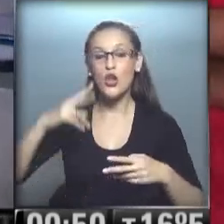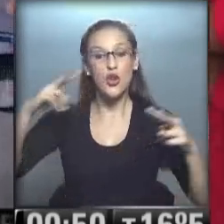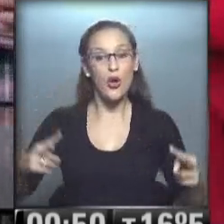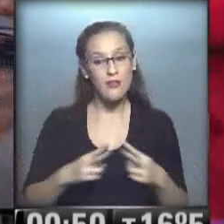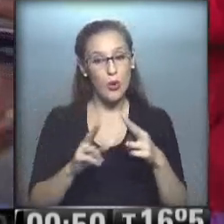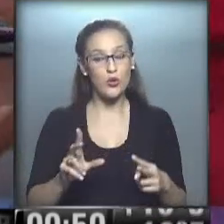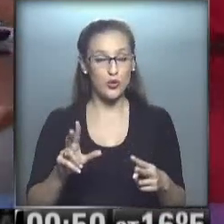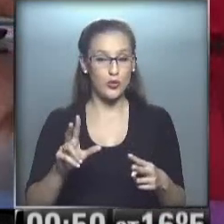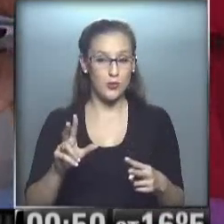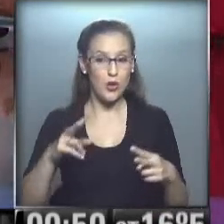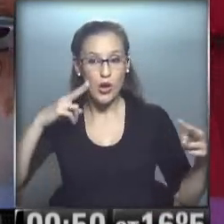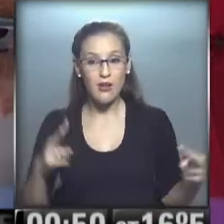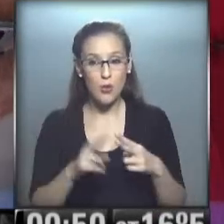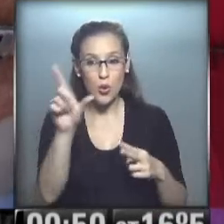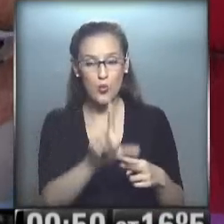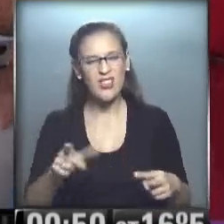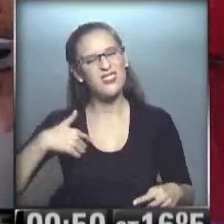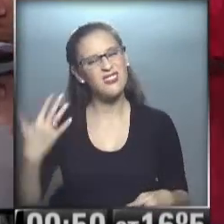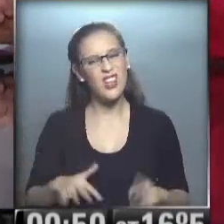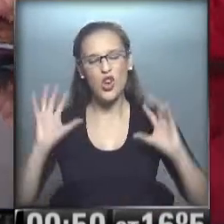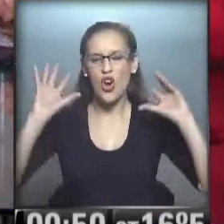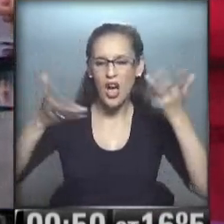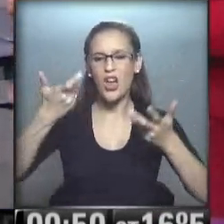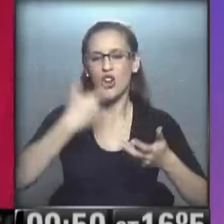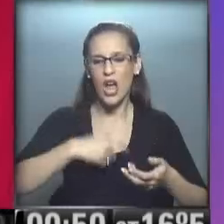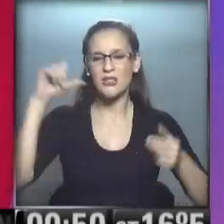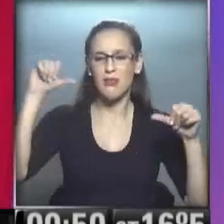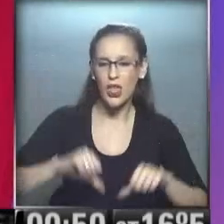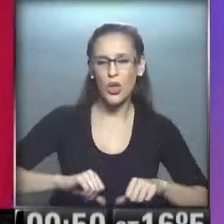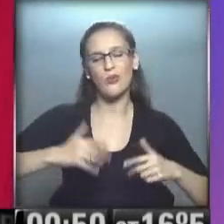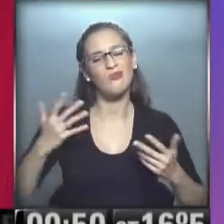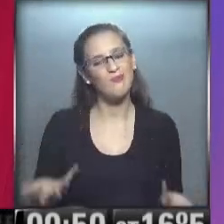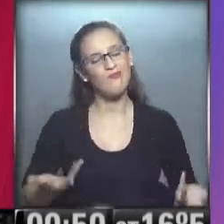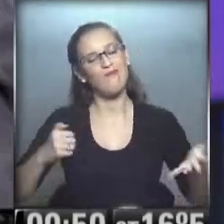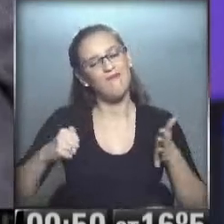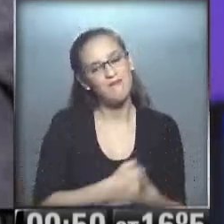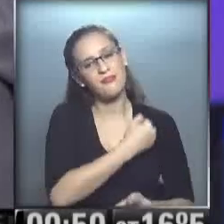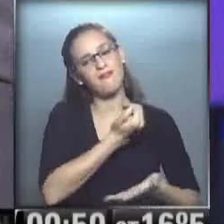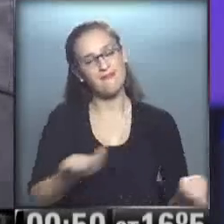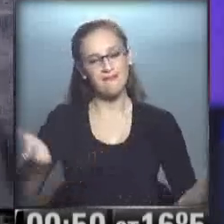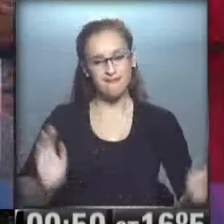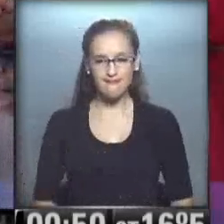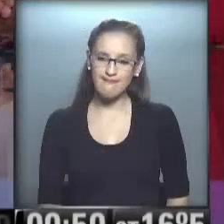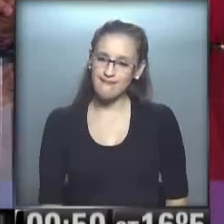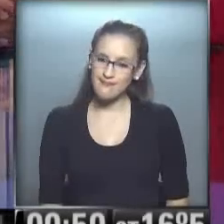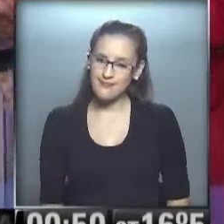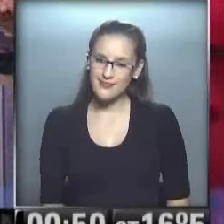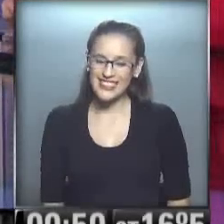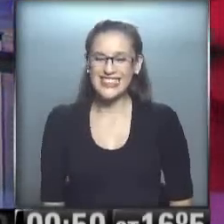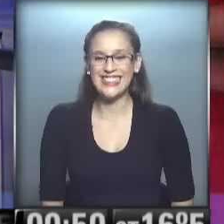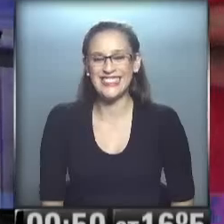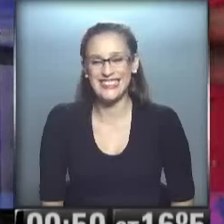Nos vemos la semana que viene. Me veo un poco ofendido por los de Racing y el fútbol. Sí, sí, sí. Fue doloroso, sí. Es así, Previtera, cuando puede, te